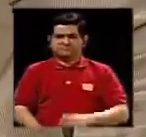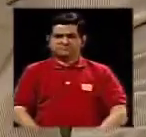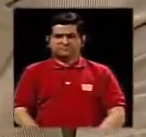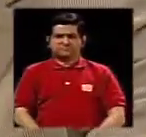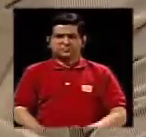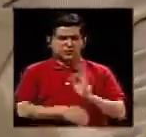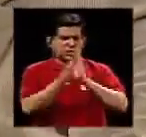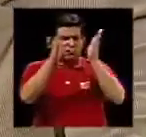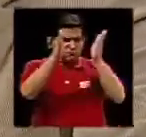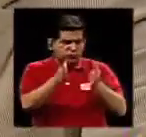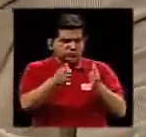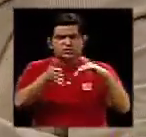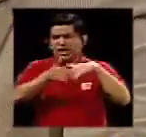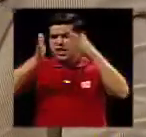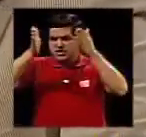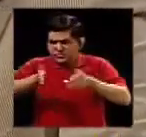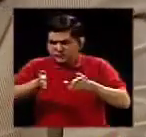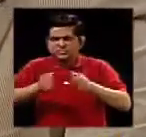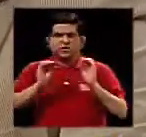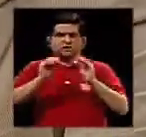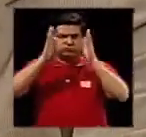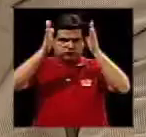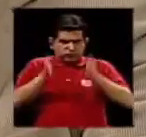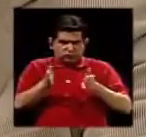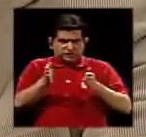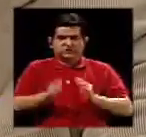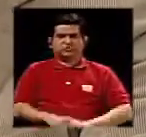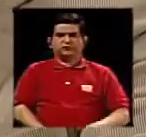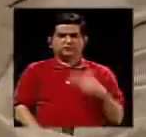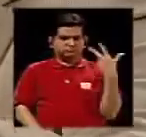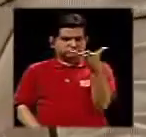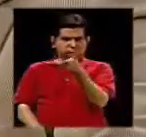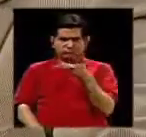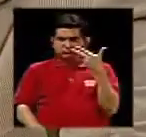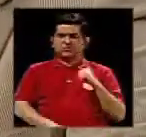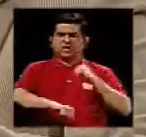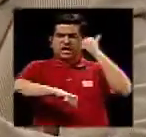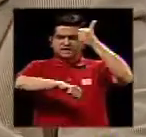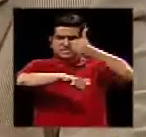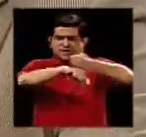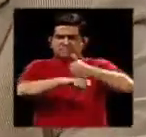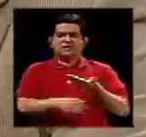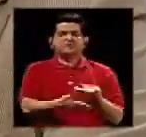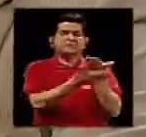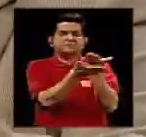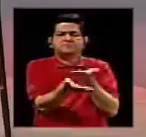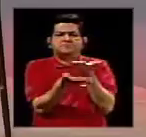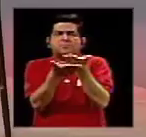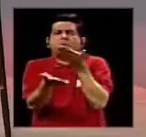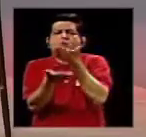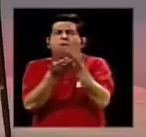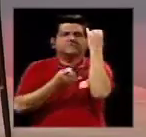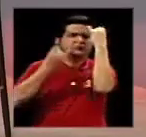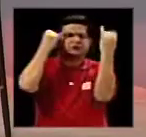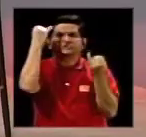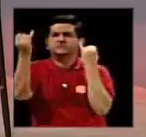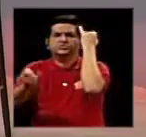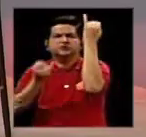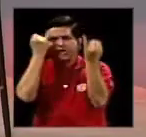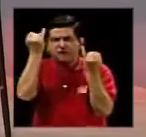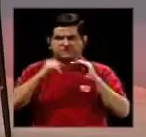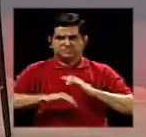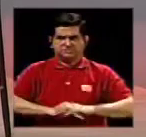los funcionarios estudiantes y docentes eh plantean sus propuestas plantean sus ideas